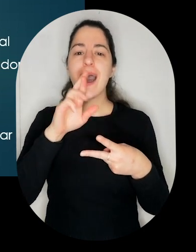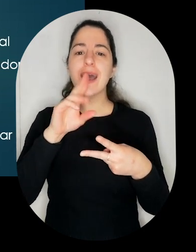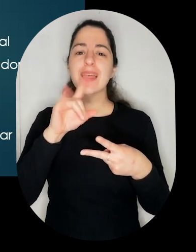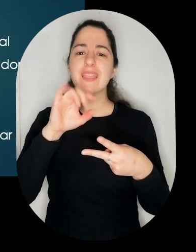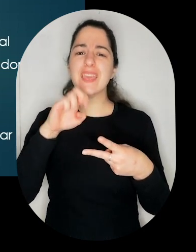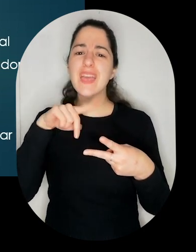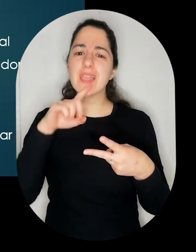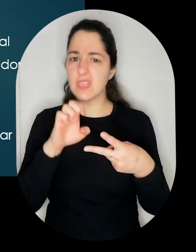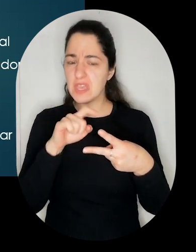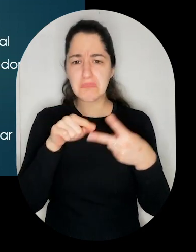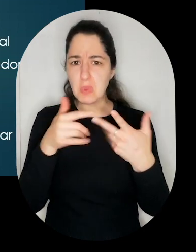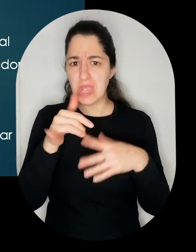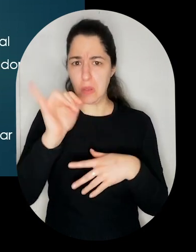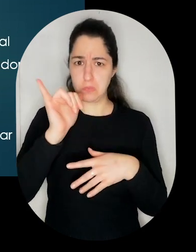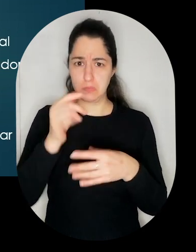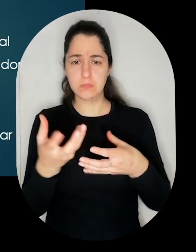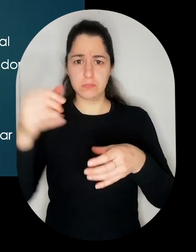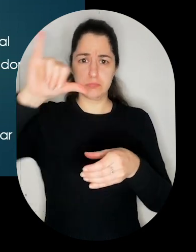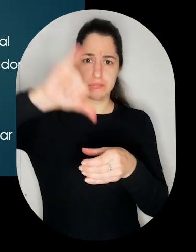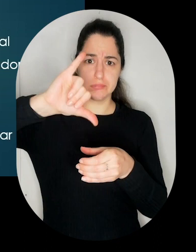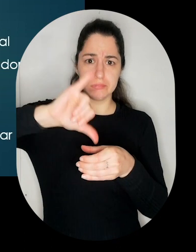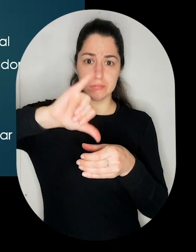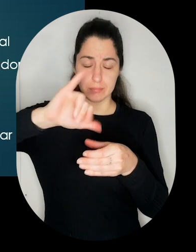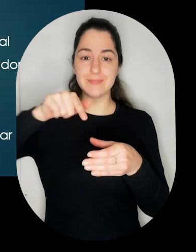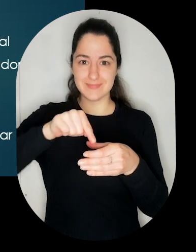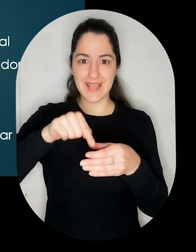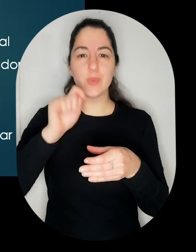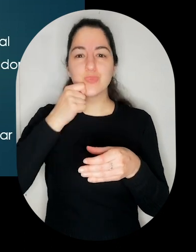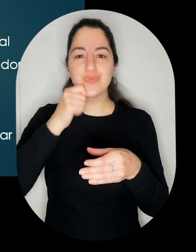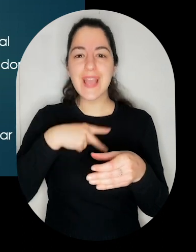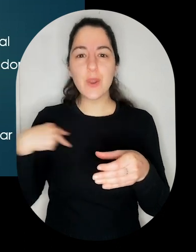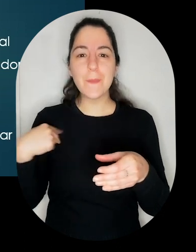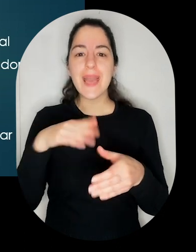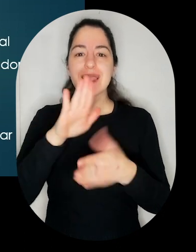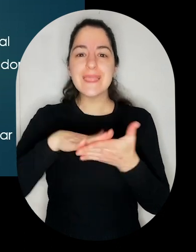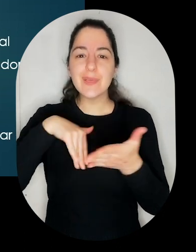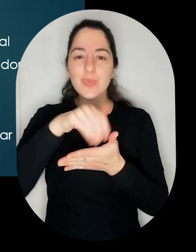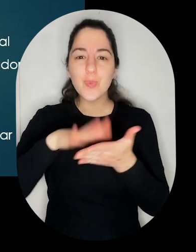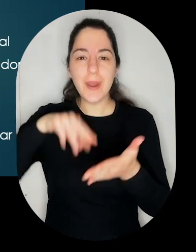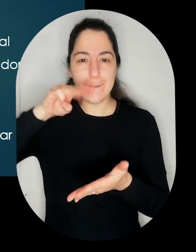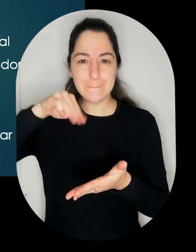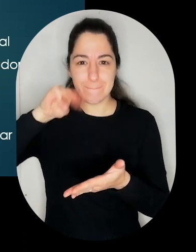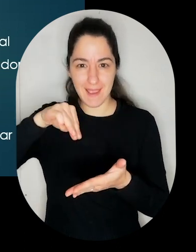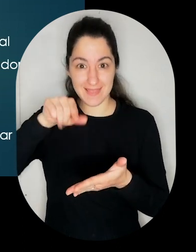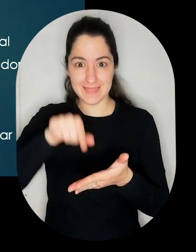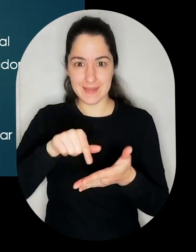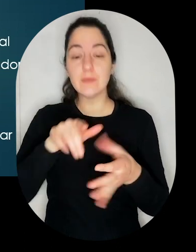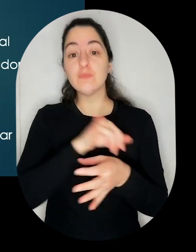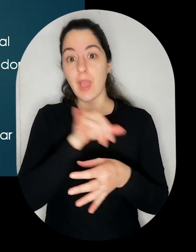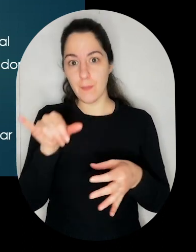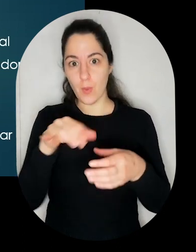cerrado, cubrimos de la luz y dejamos macerar durante un mes. Esto es lo que corresponde a una tintura madre. En casos de sospecha